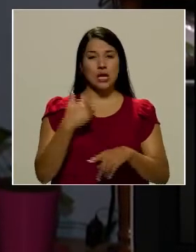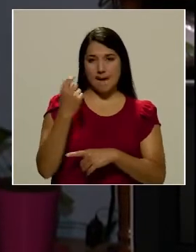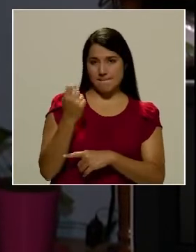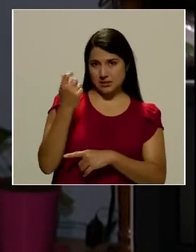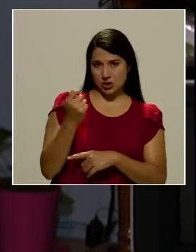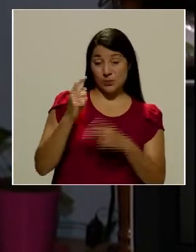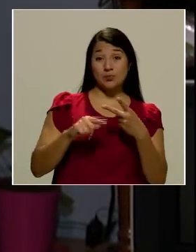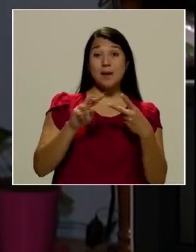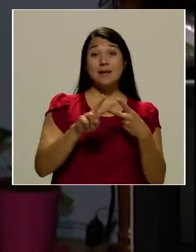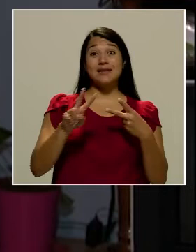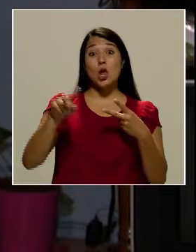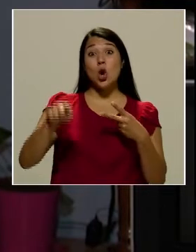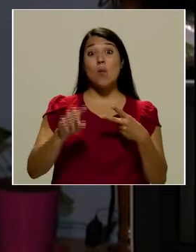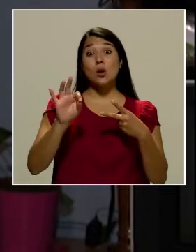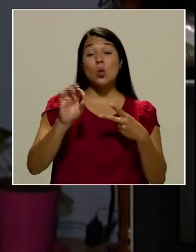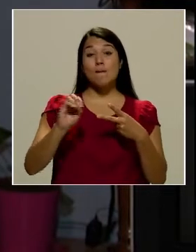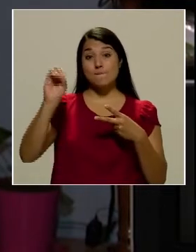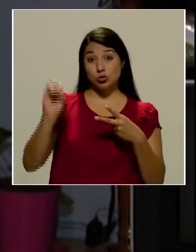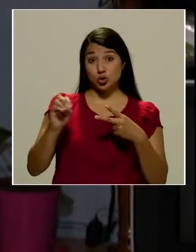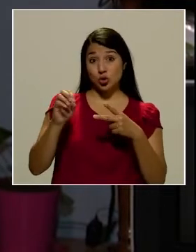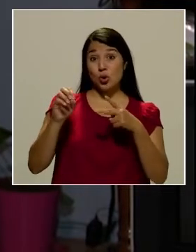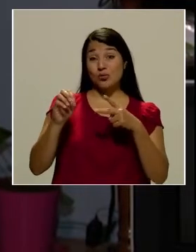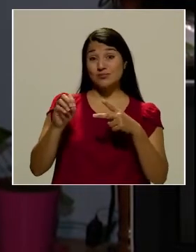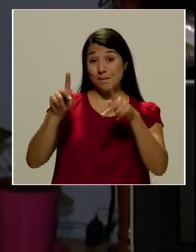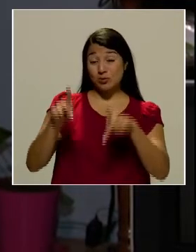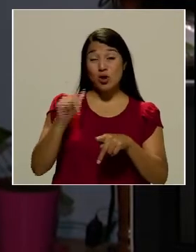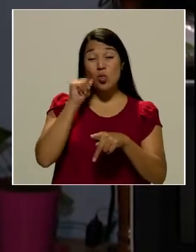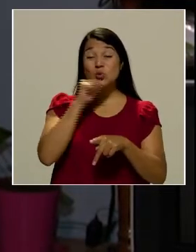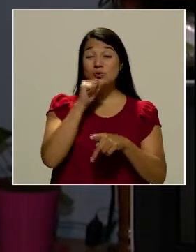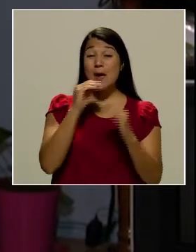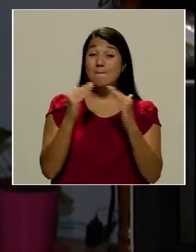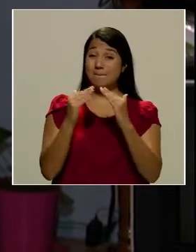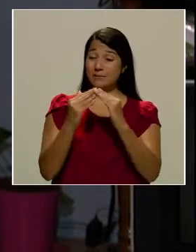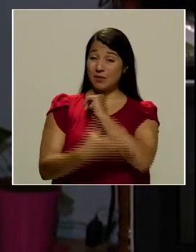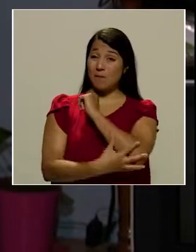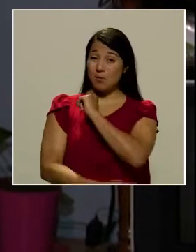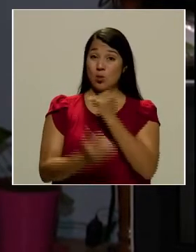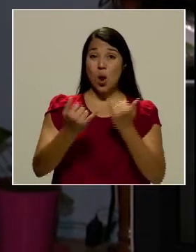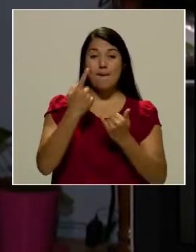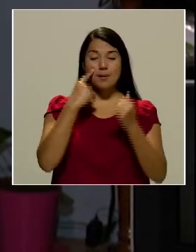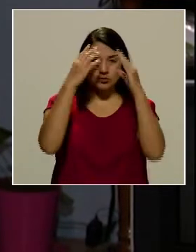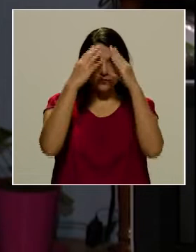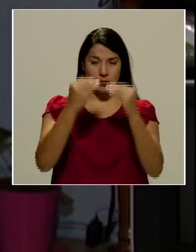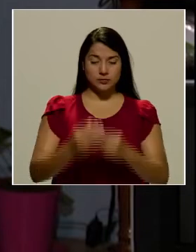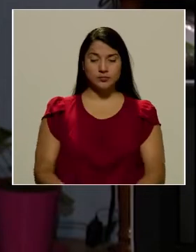un 22,9% viven en condición de pobreza. Veamos la siguiente información que hemos